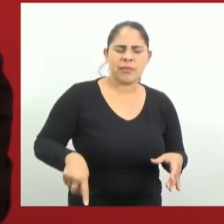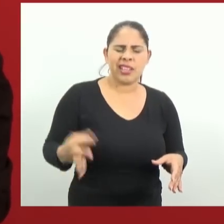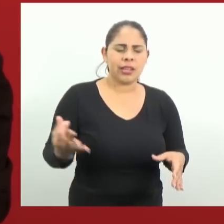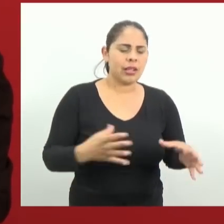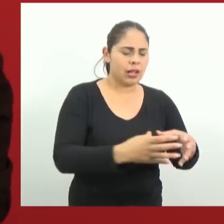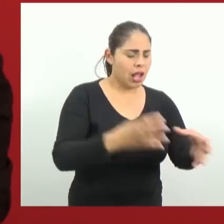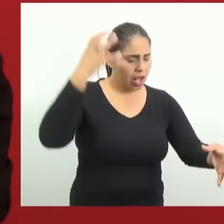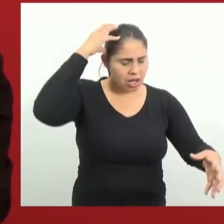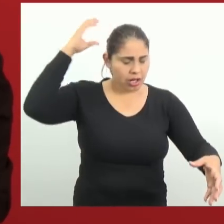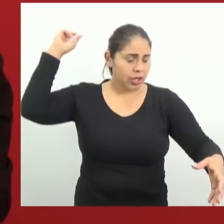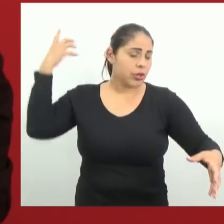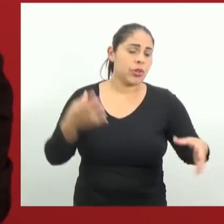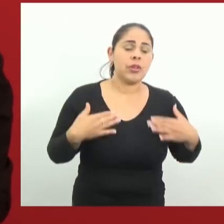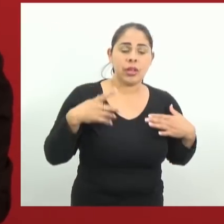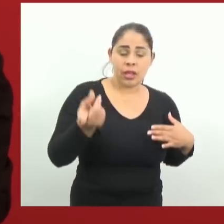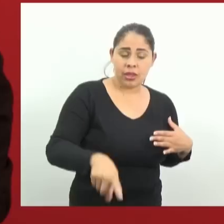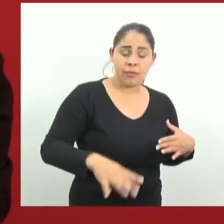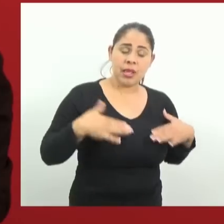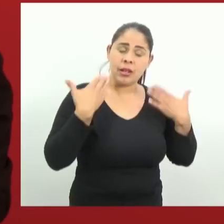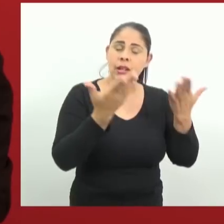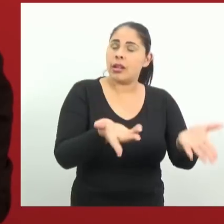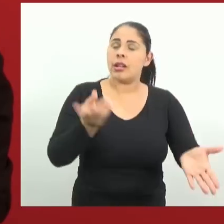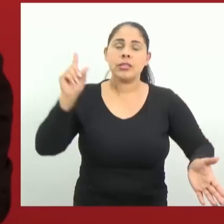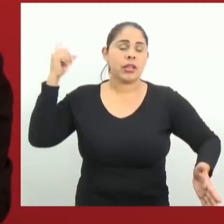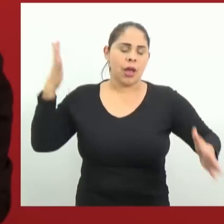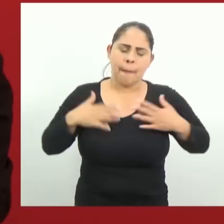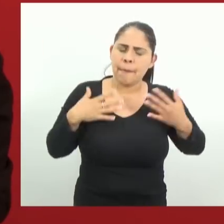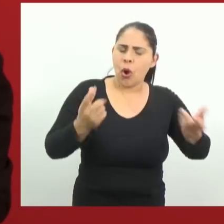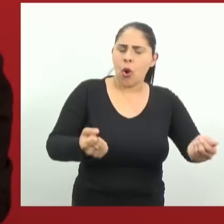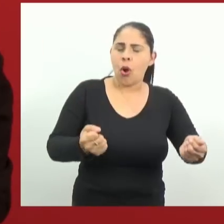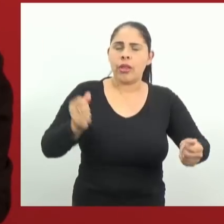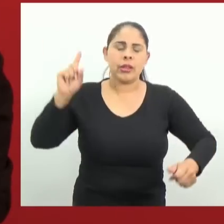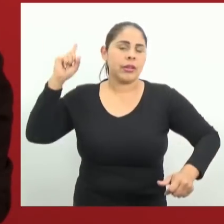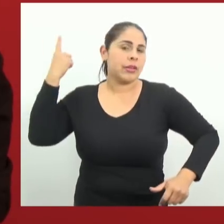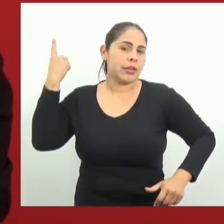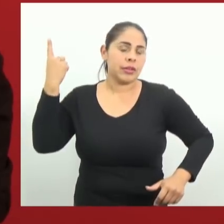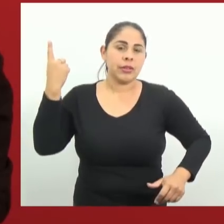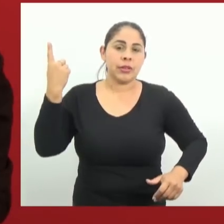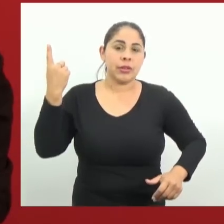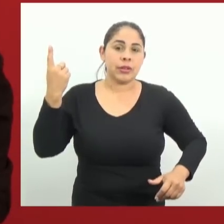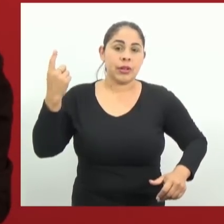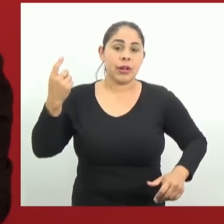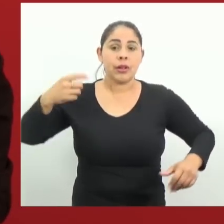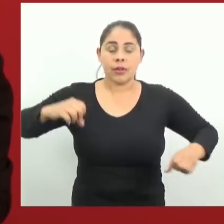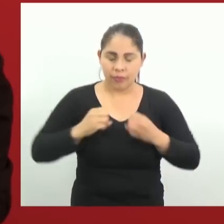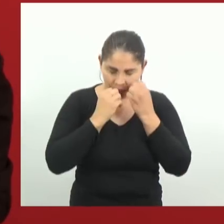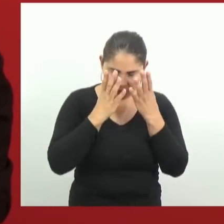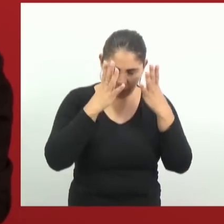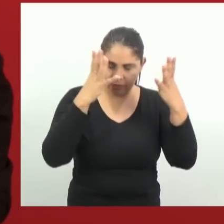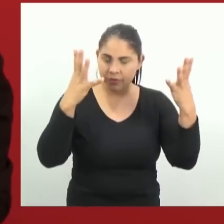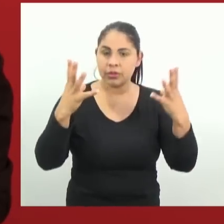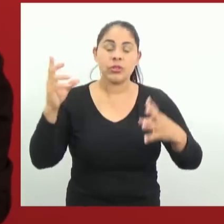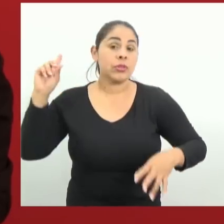está la gracia de Dios. Está el poder de Dios. Está la visión de Dios.